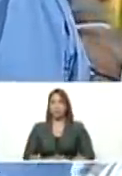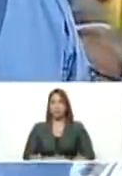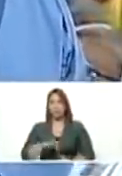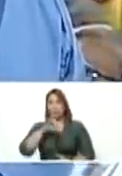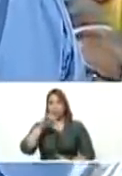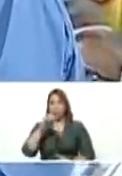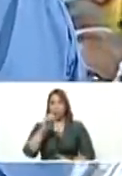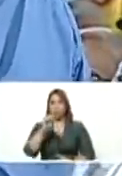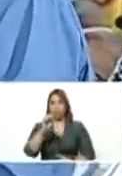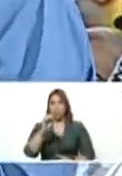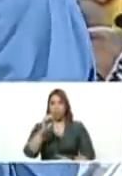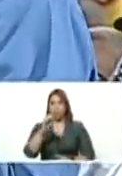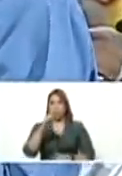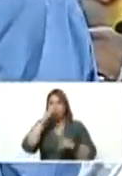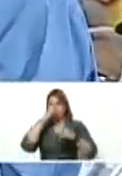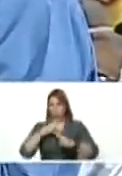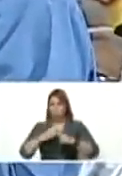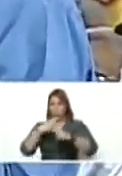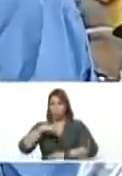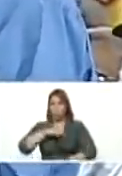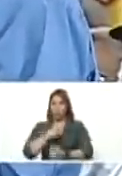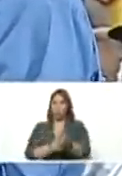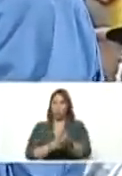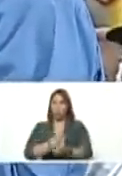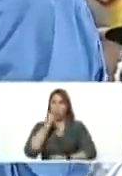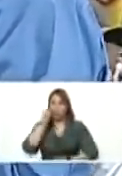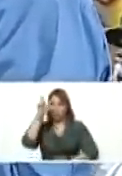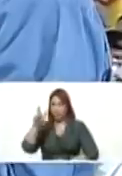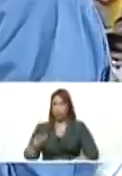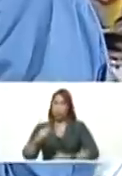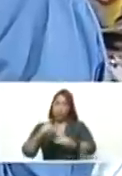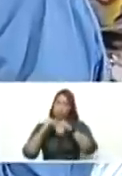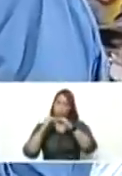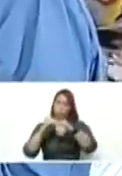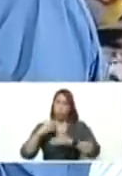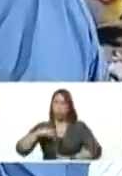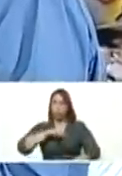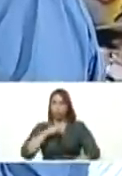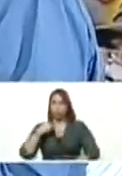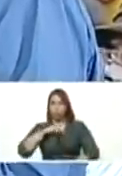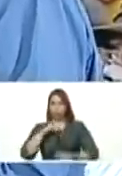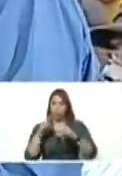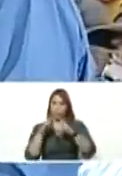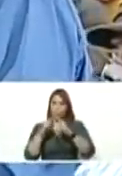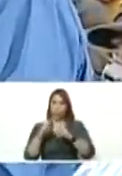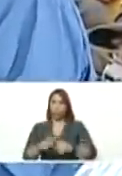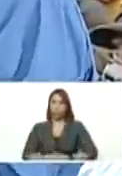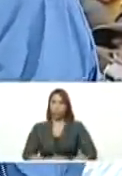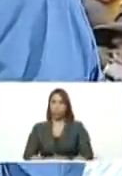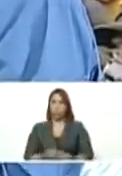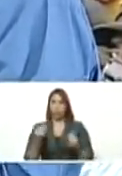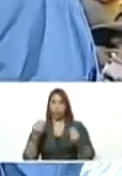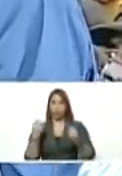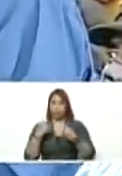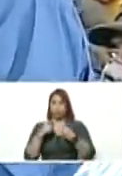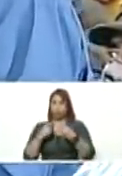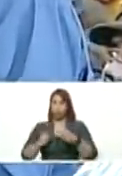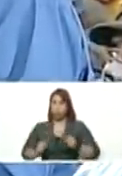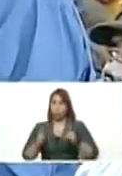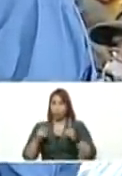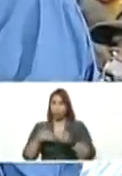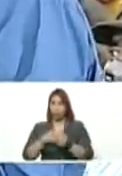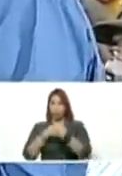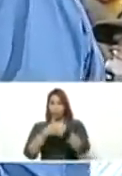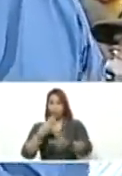Khan en homenaje a nuestro hermano, un igual a nosotros, que conocimos y que en muchas oportunidades fue guía